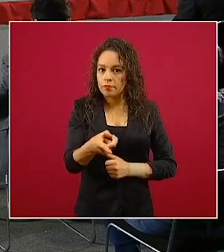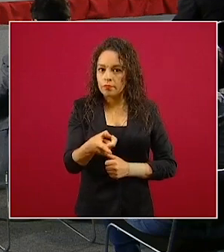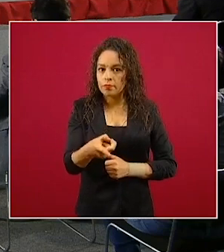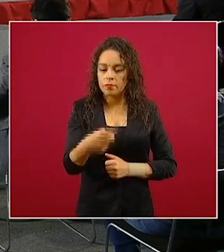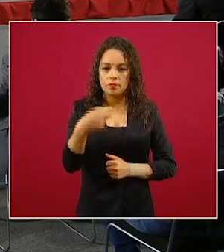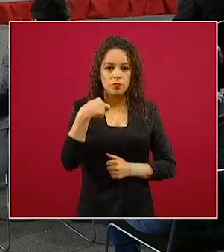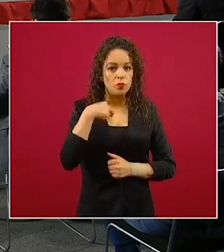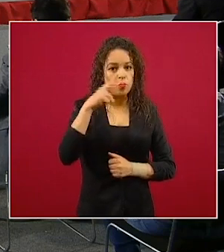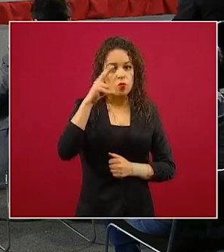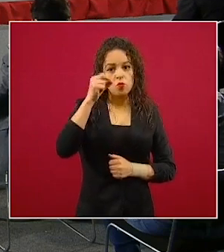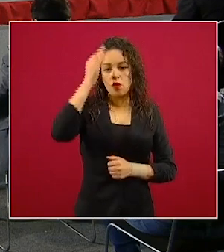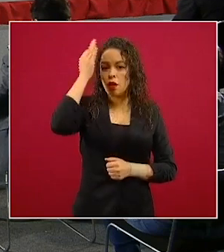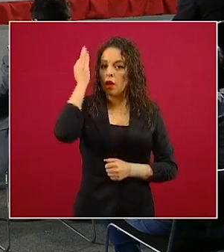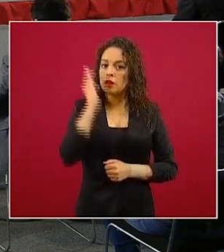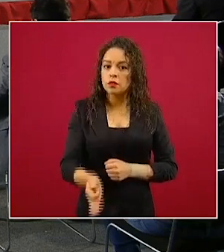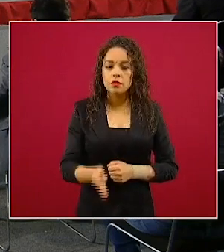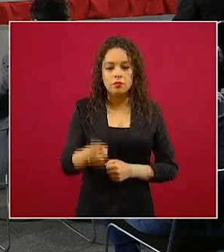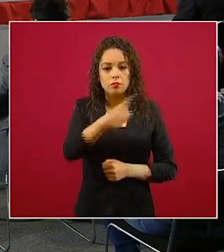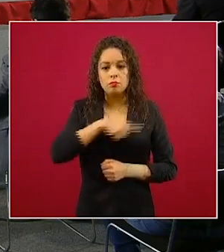corrupción,